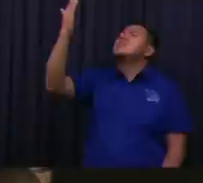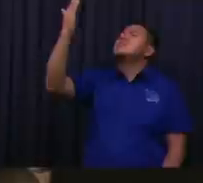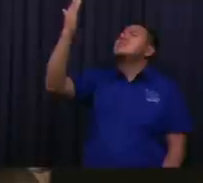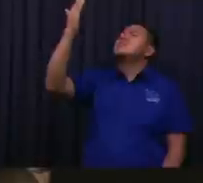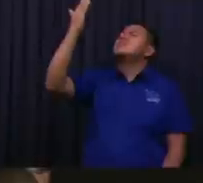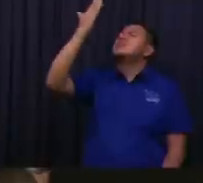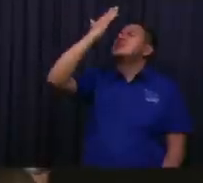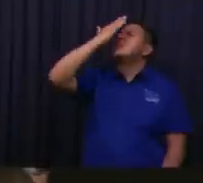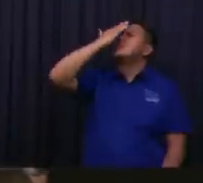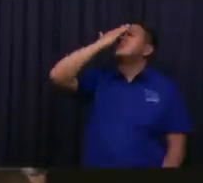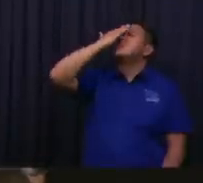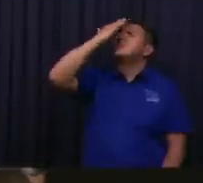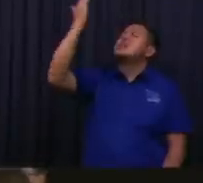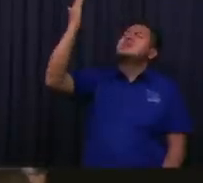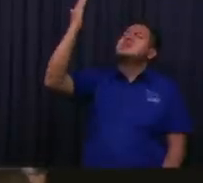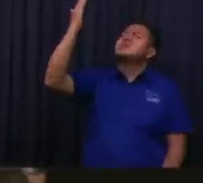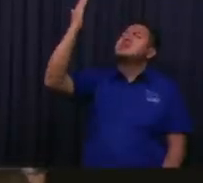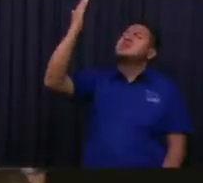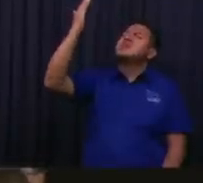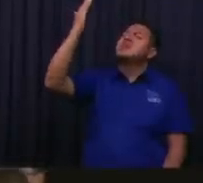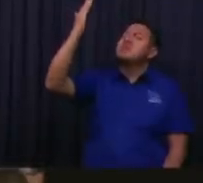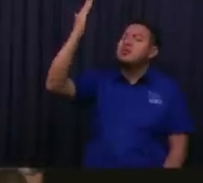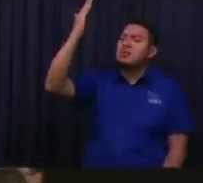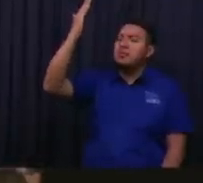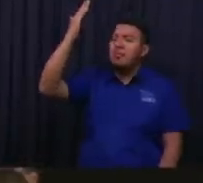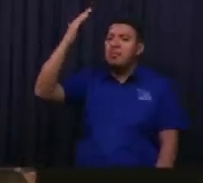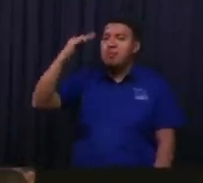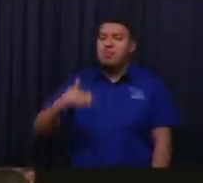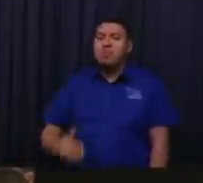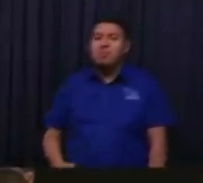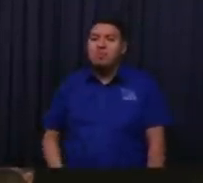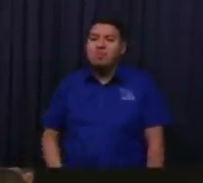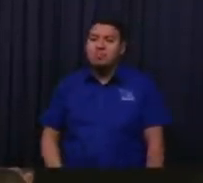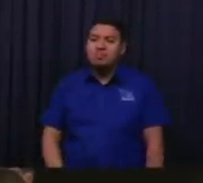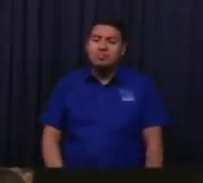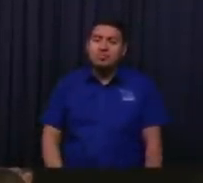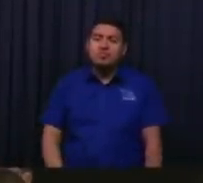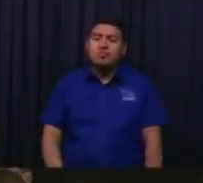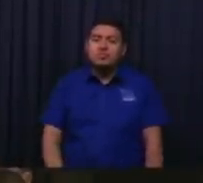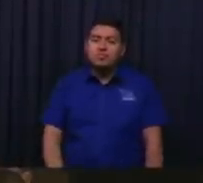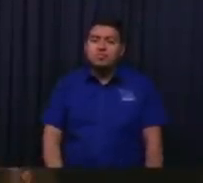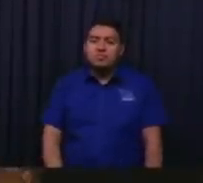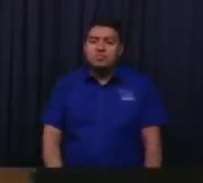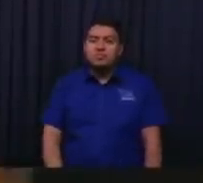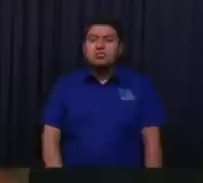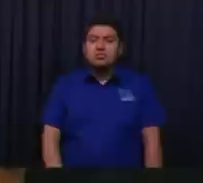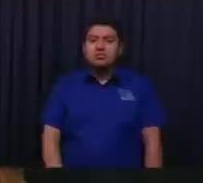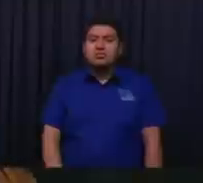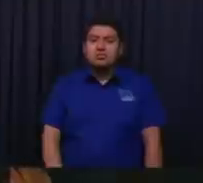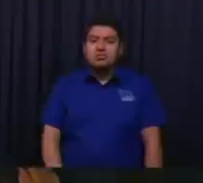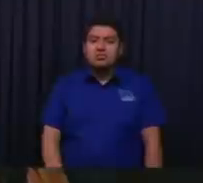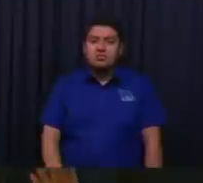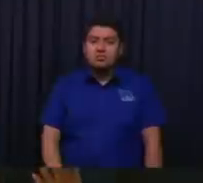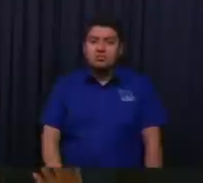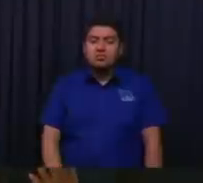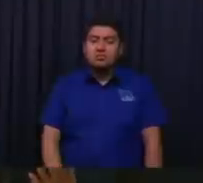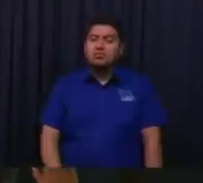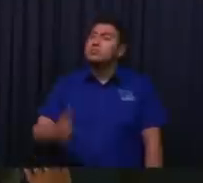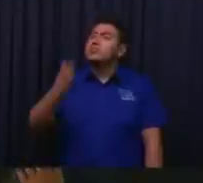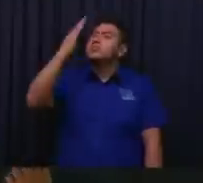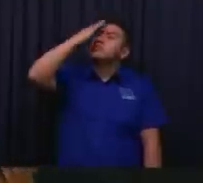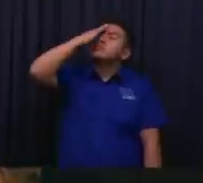Gracias, Hijo de Dios, Señor Jesús. Gracias, Espíritu Santo. Gracias.